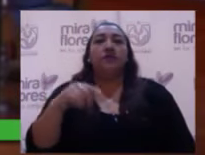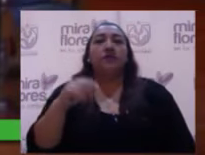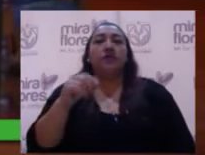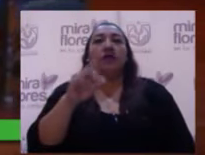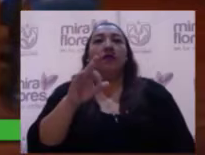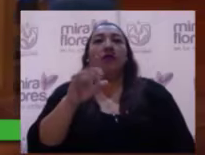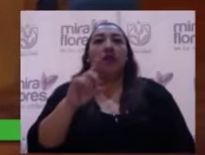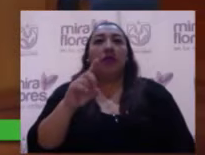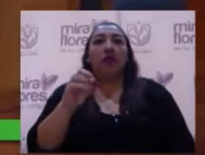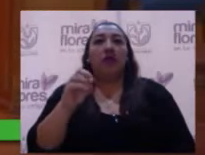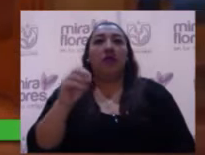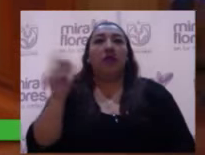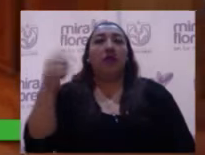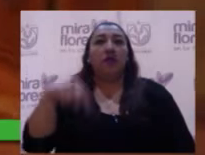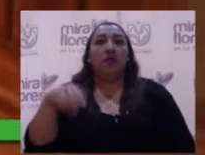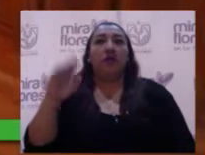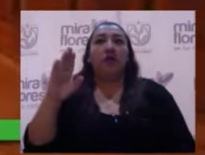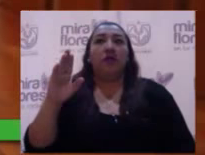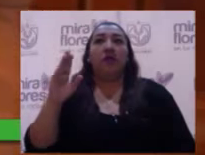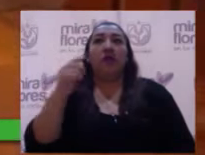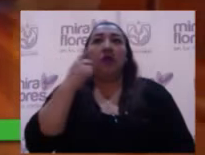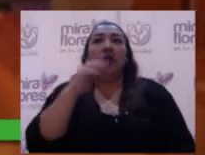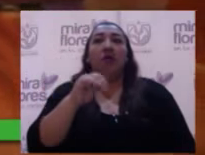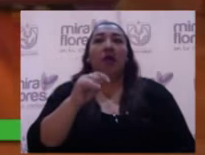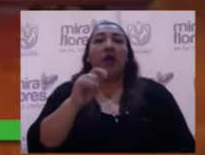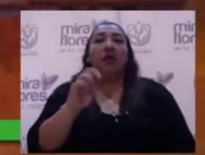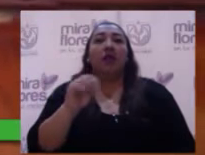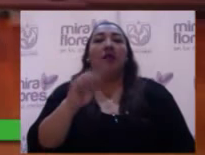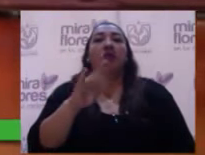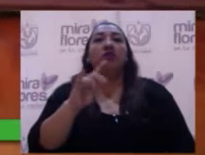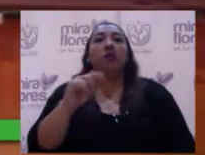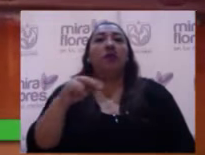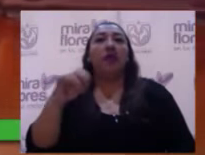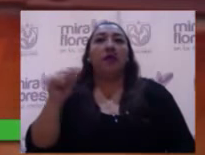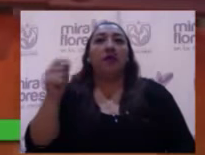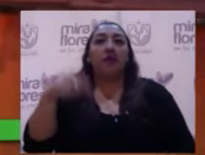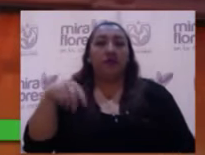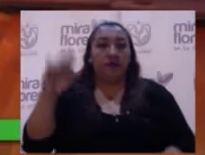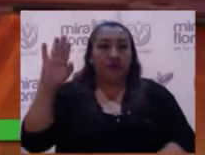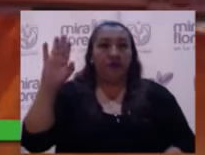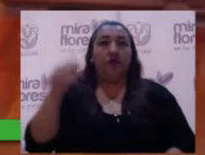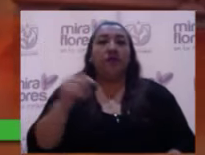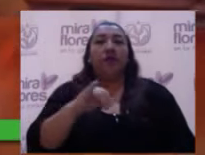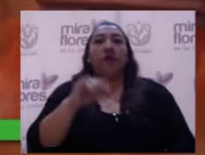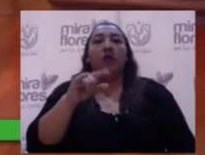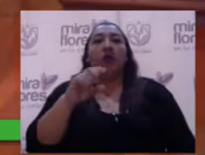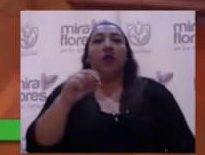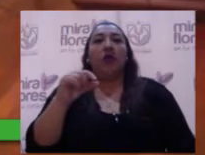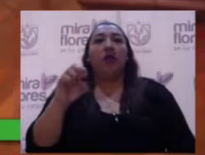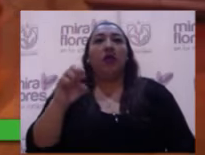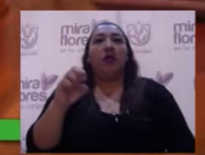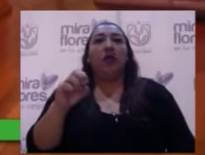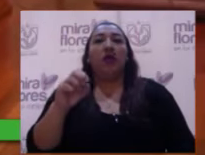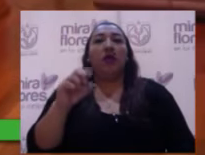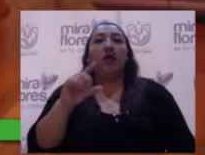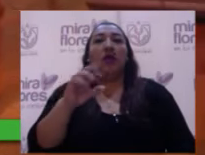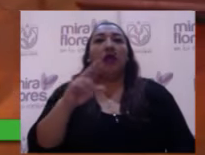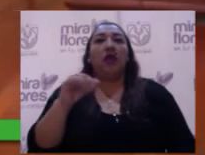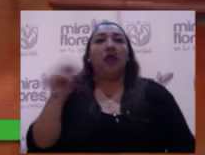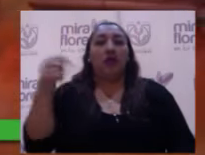Alfredo Lee Gabriel. Presente. Señor Martín Bustamante Castro. Presente. Señor Jorge de Albertis González del